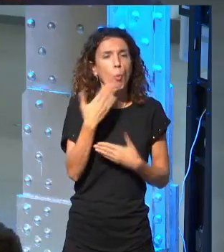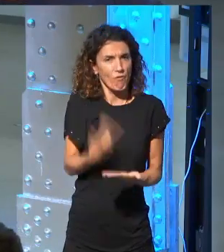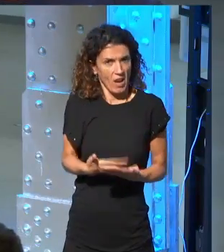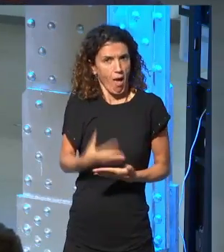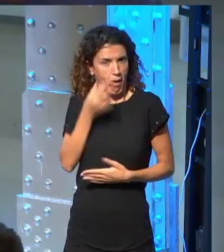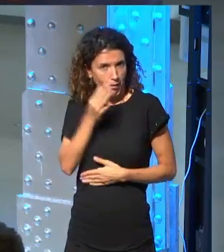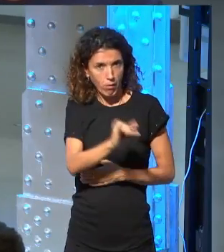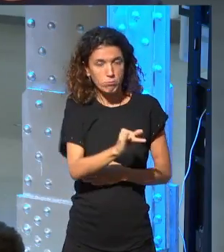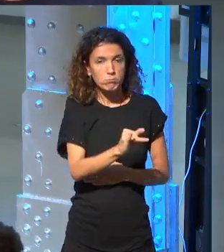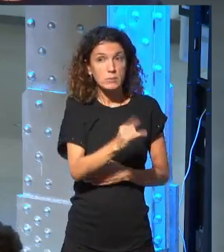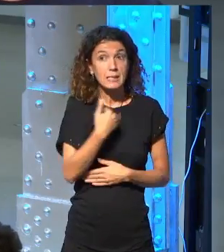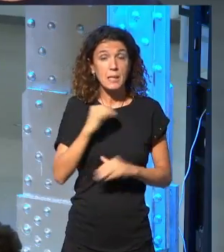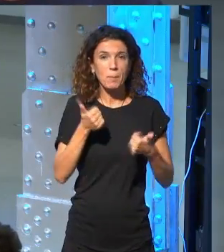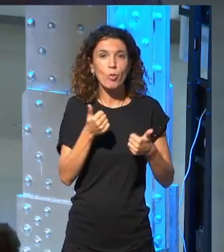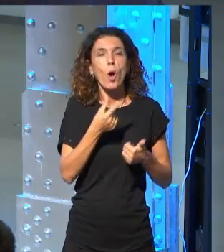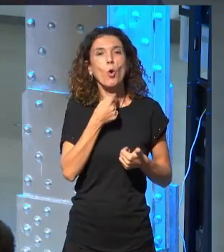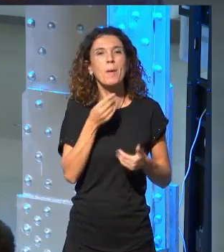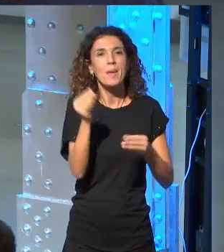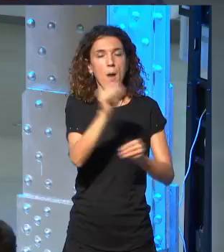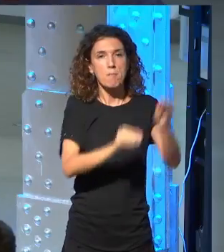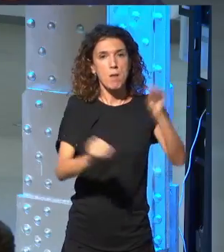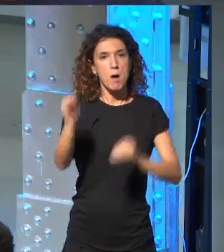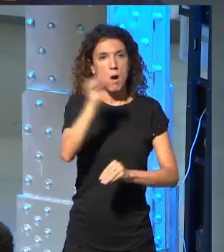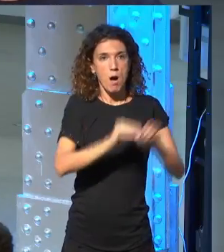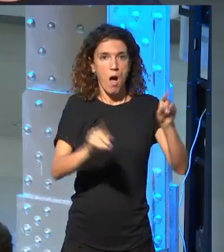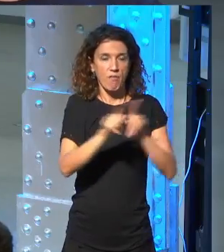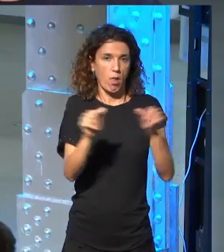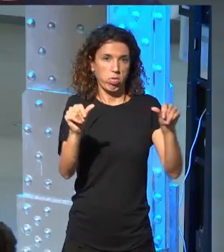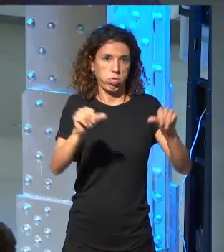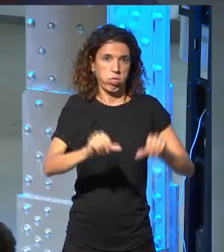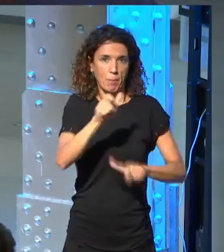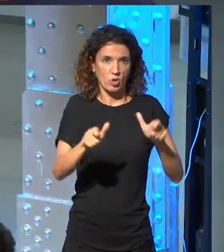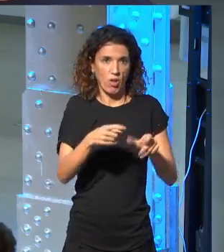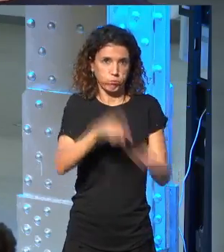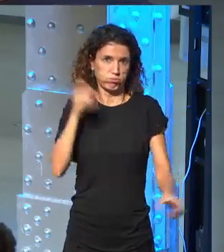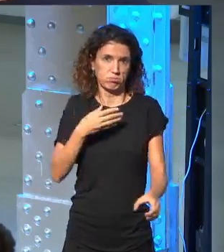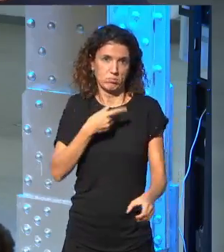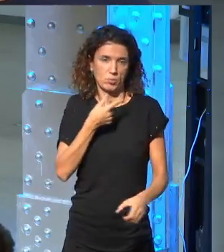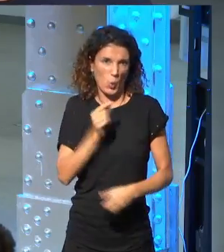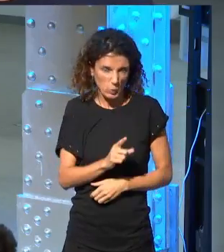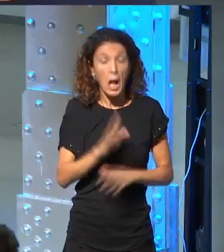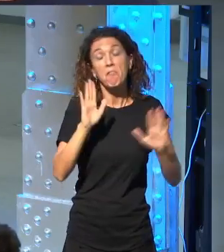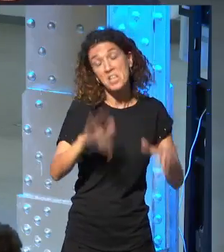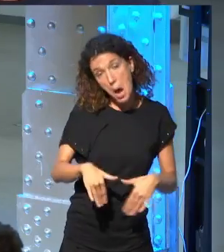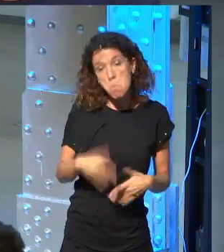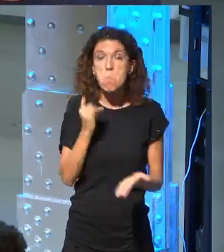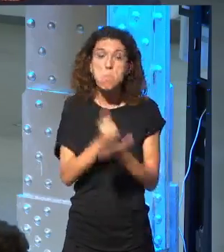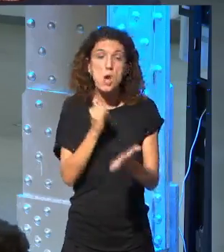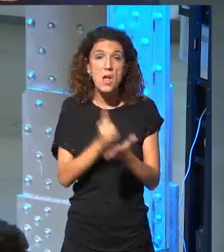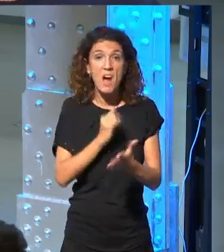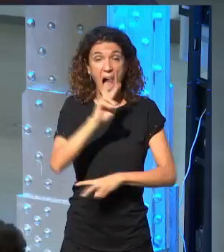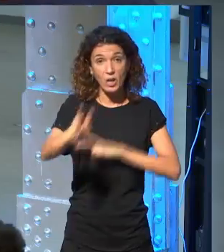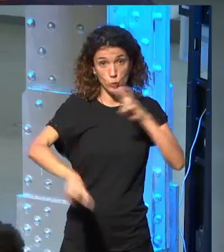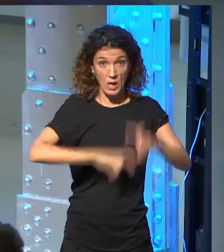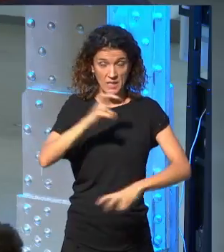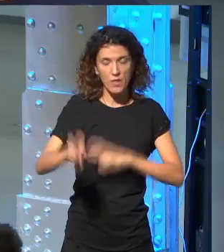verosímil. Entonces dije, si empiezo a meter comedia, esto se va a derrumbar muy rápido, ¿no? Pero hice una prueba que fue con la actualización en la